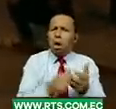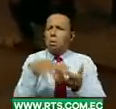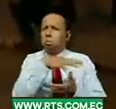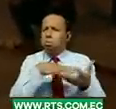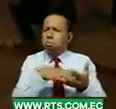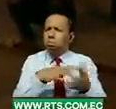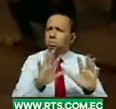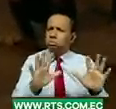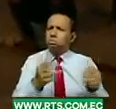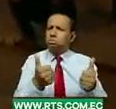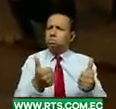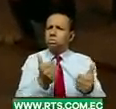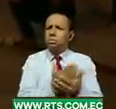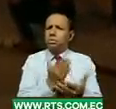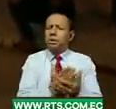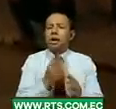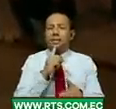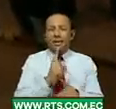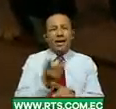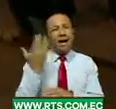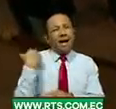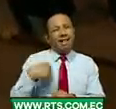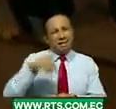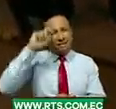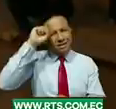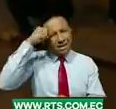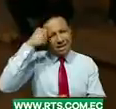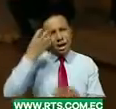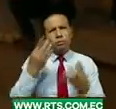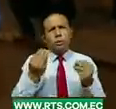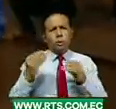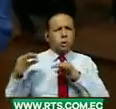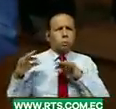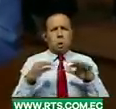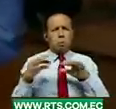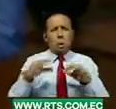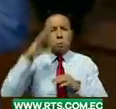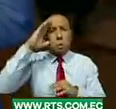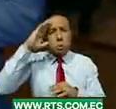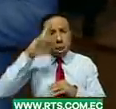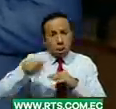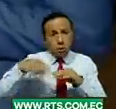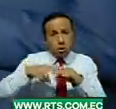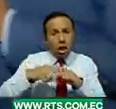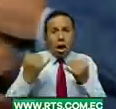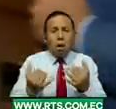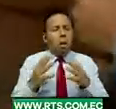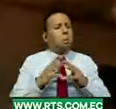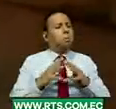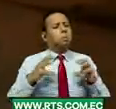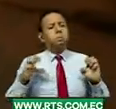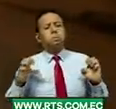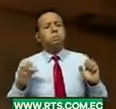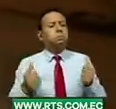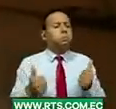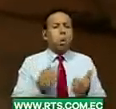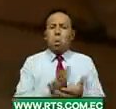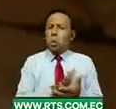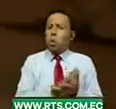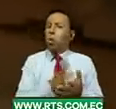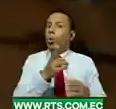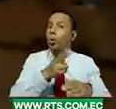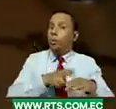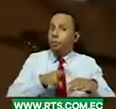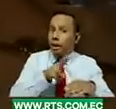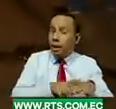anteriores. No hay también la presencia de gran cantidad de uniformados en la Policía Nacional y este es el panorama de lo que se observa. Lo que sí